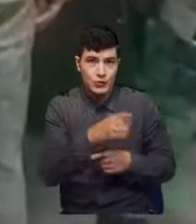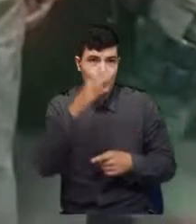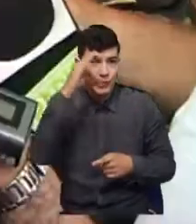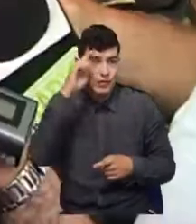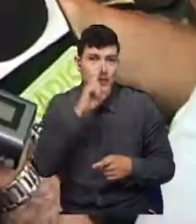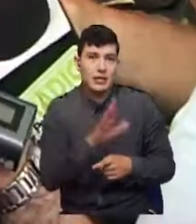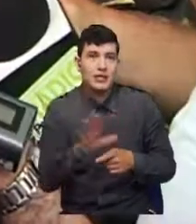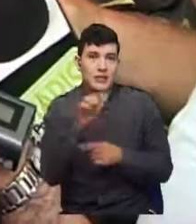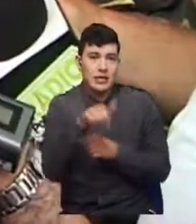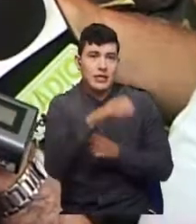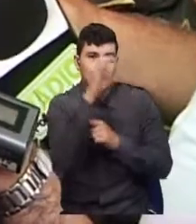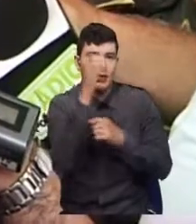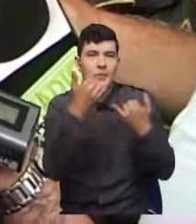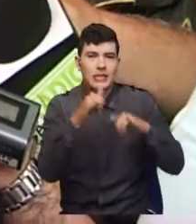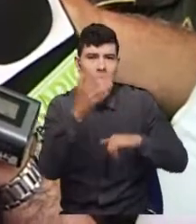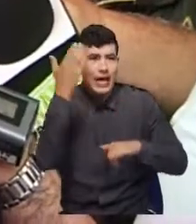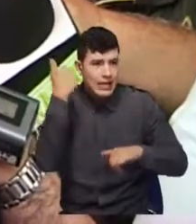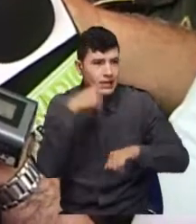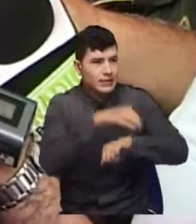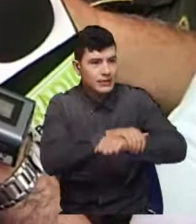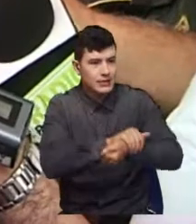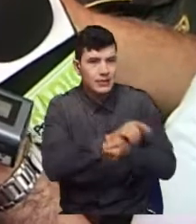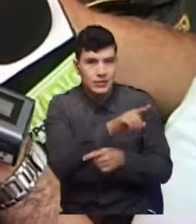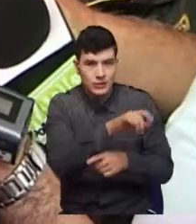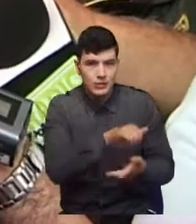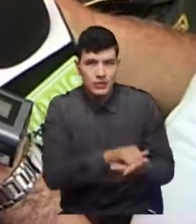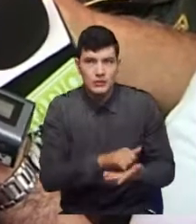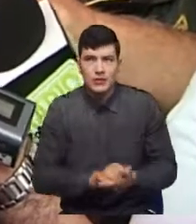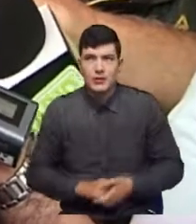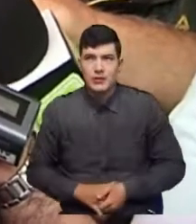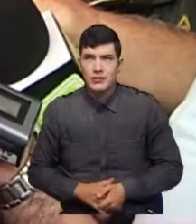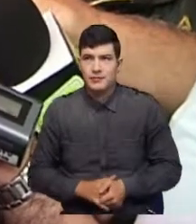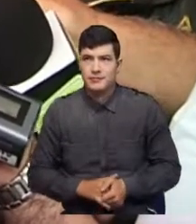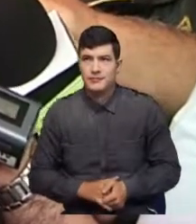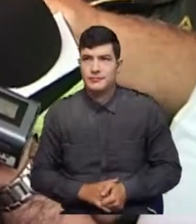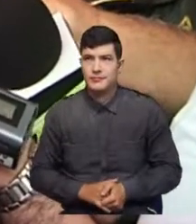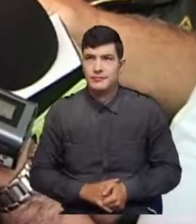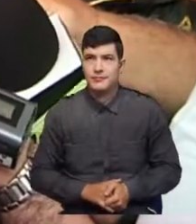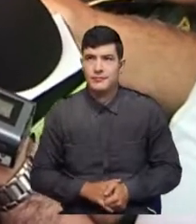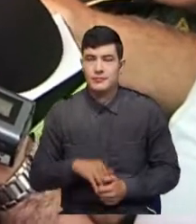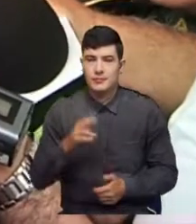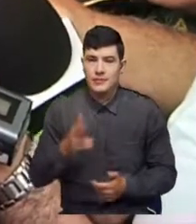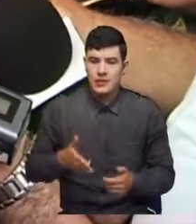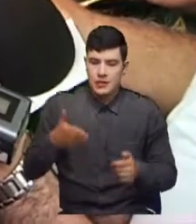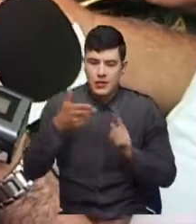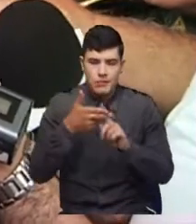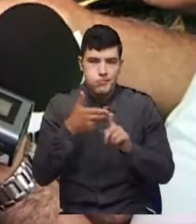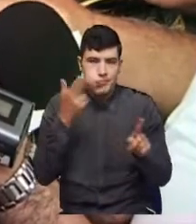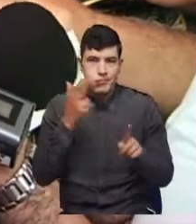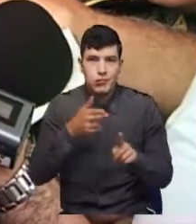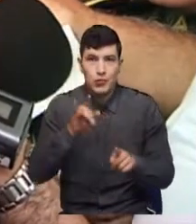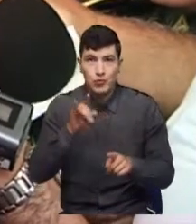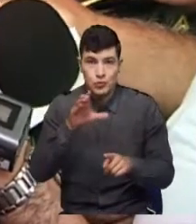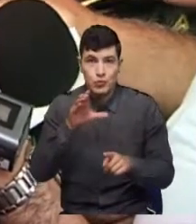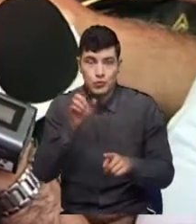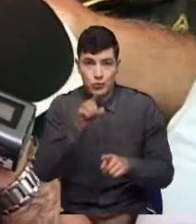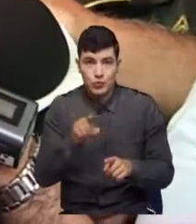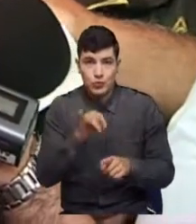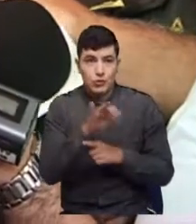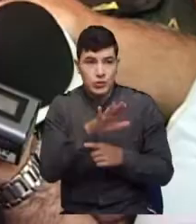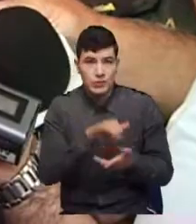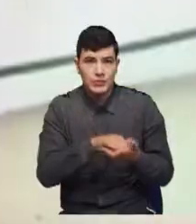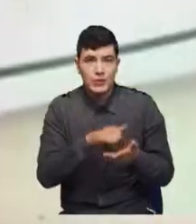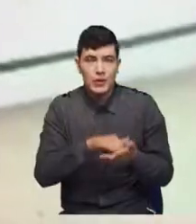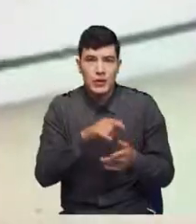la frontera se pasan esta arma como las dos pistolas y la uci de los casos